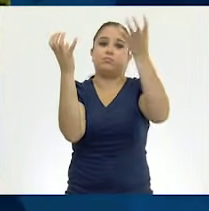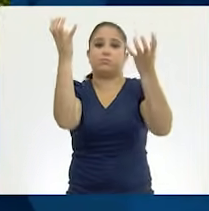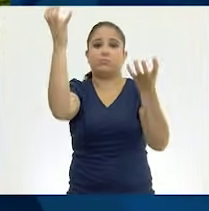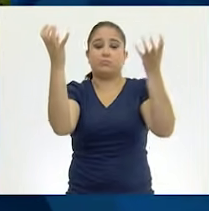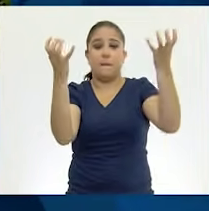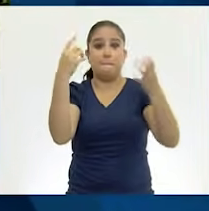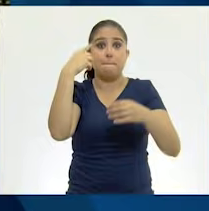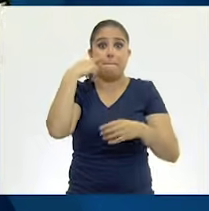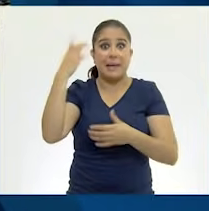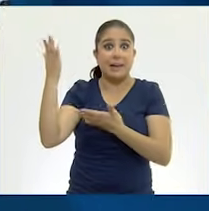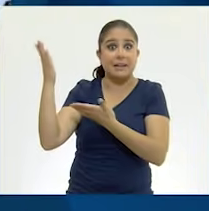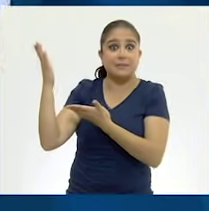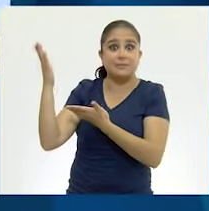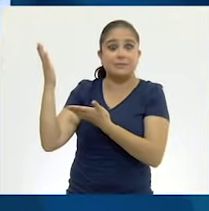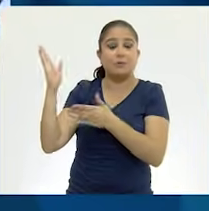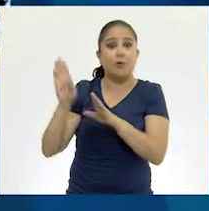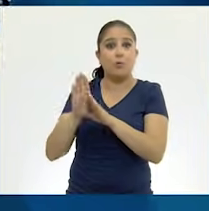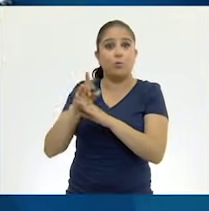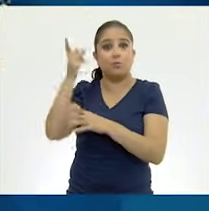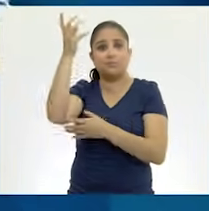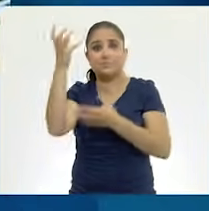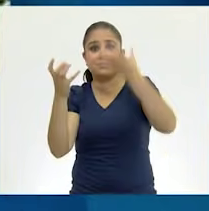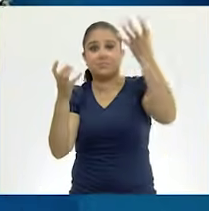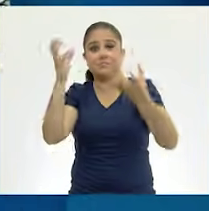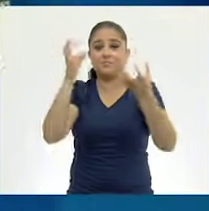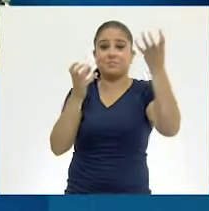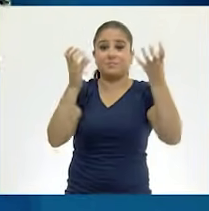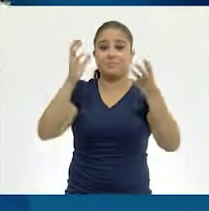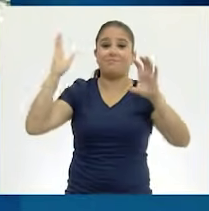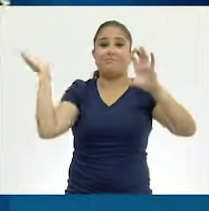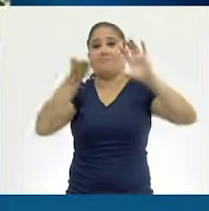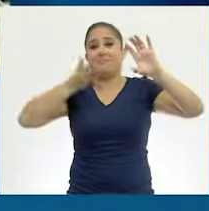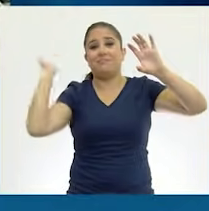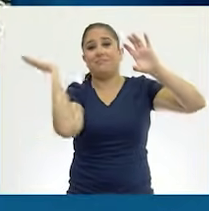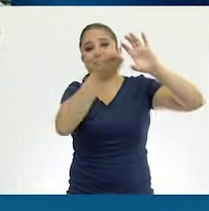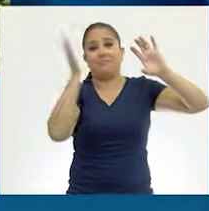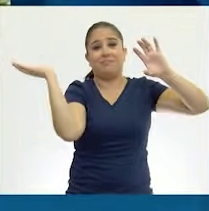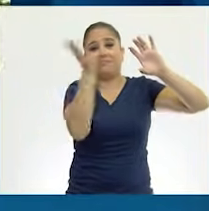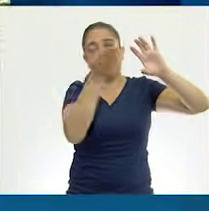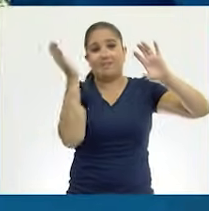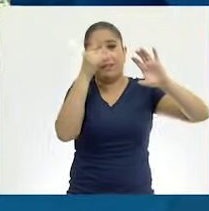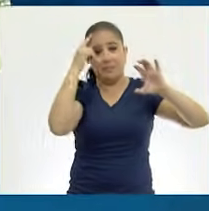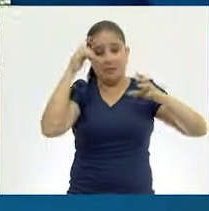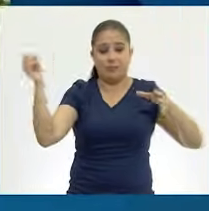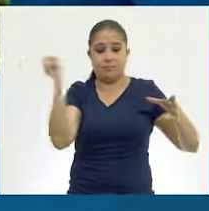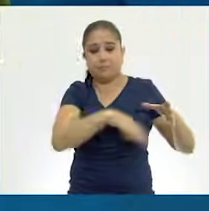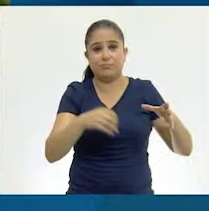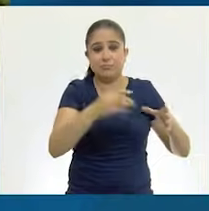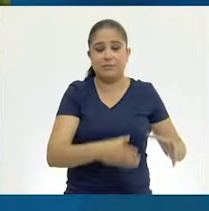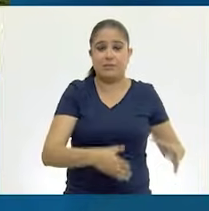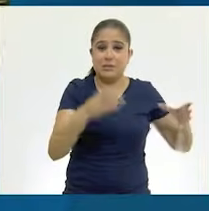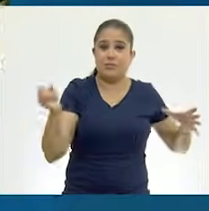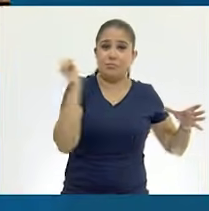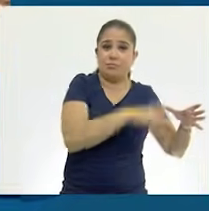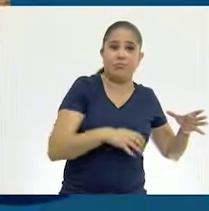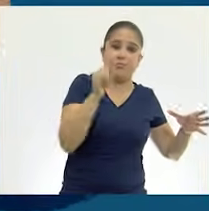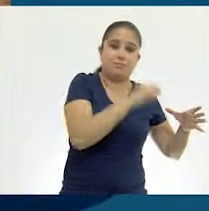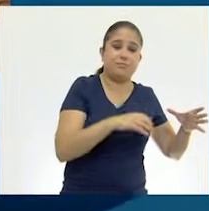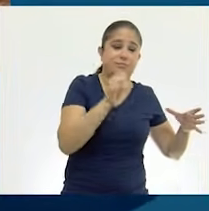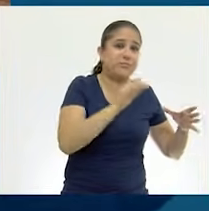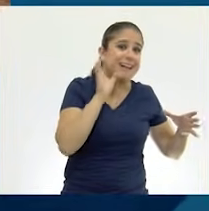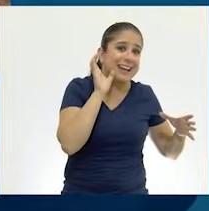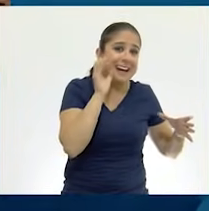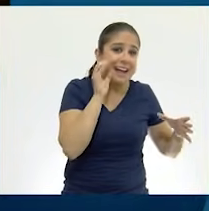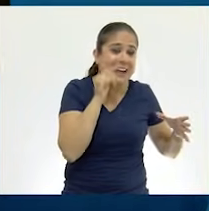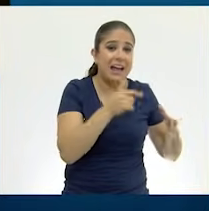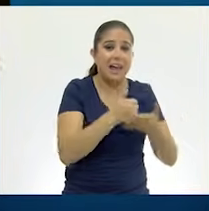Mira cómo las ponen. Rápido se ponen a cortar. Se apuran para llenar los canastones. Ya que acabaron,